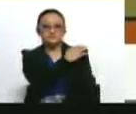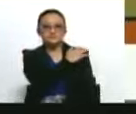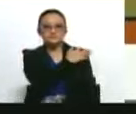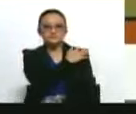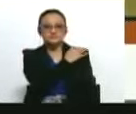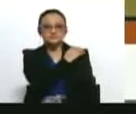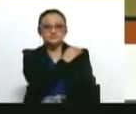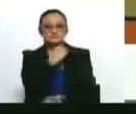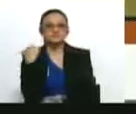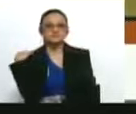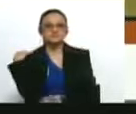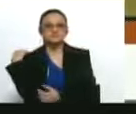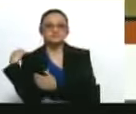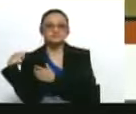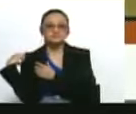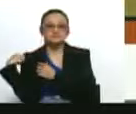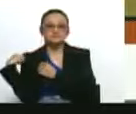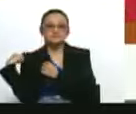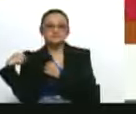Y